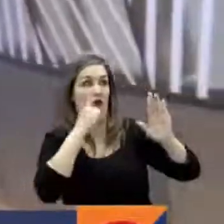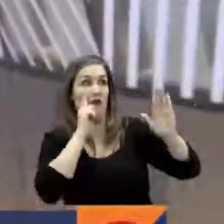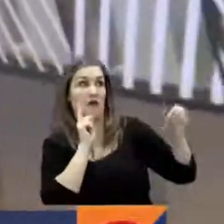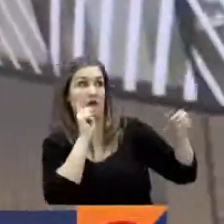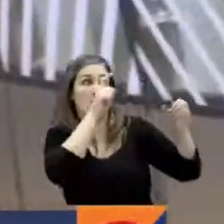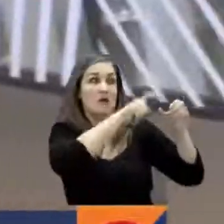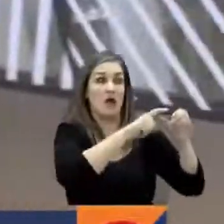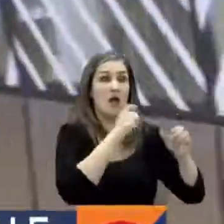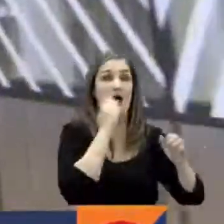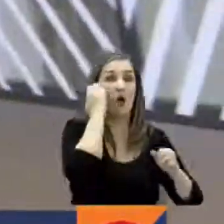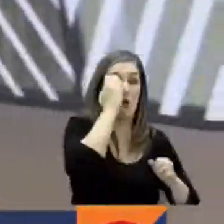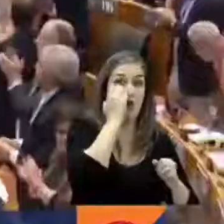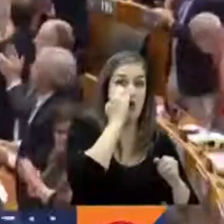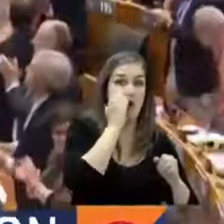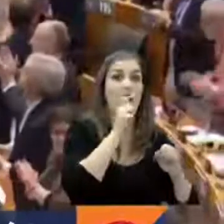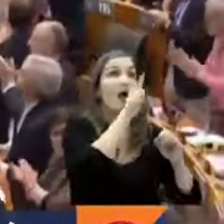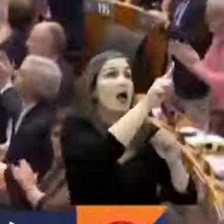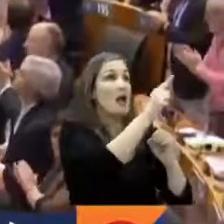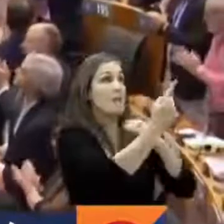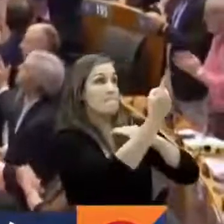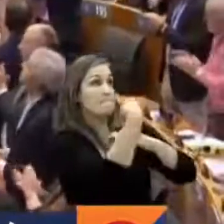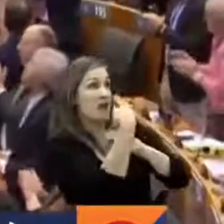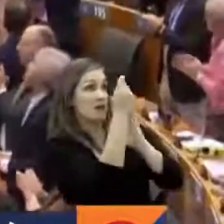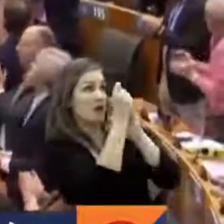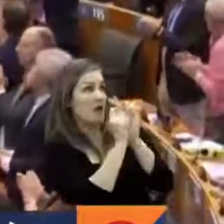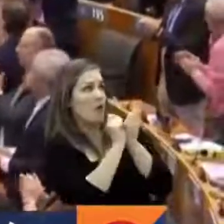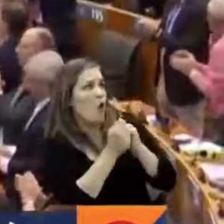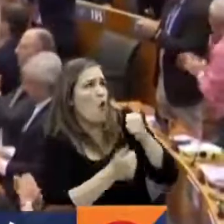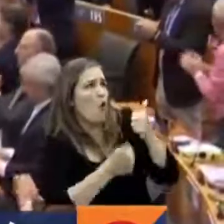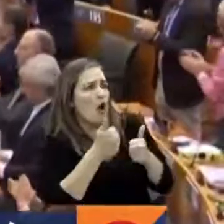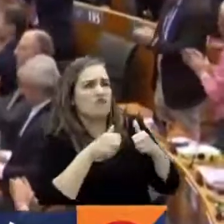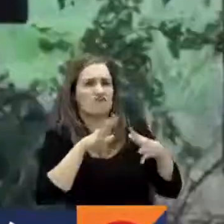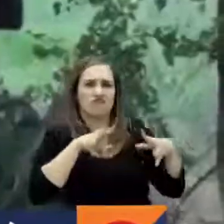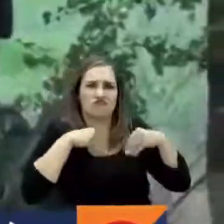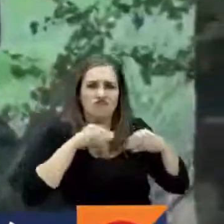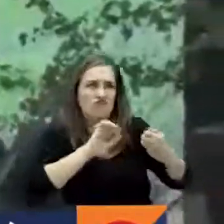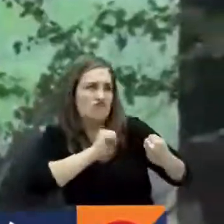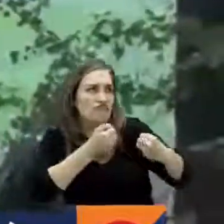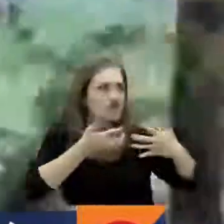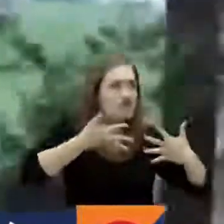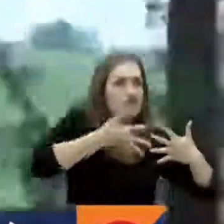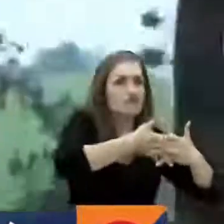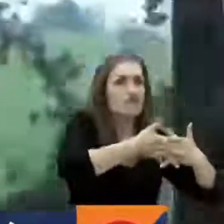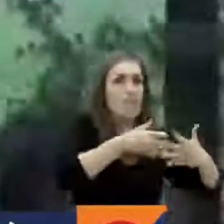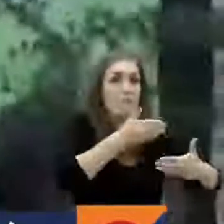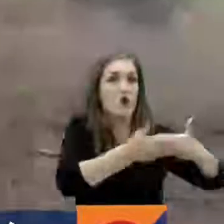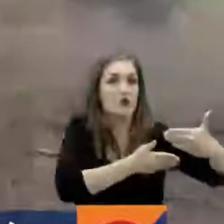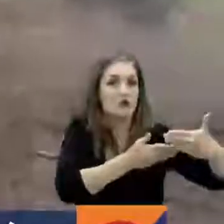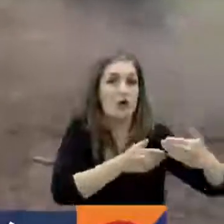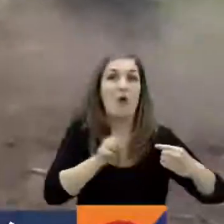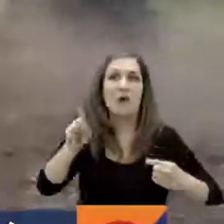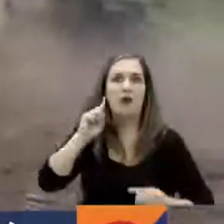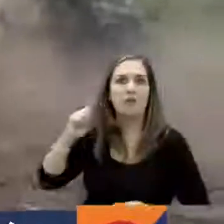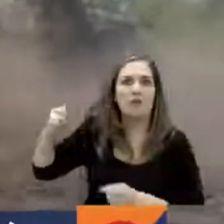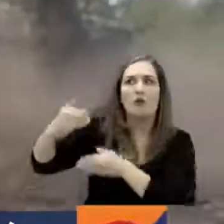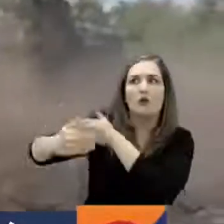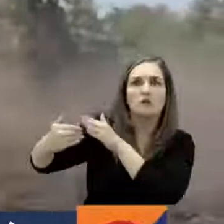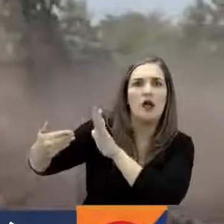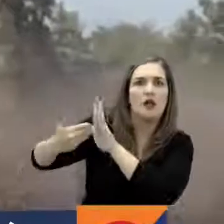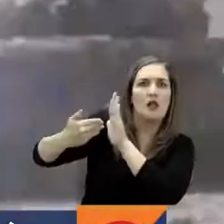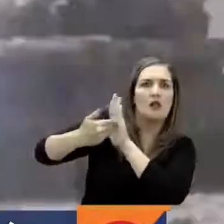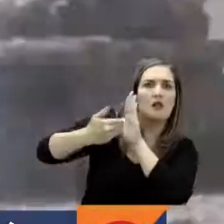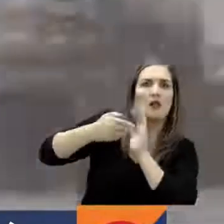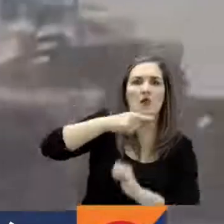y las reformas que el bloque le pida para aceptarla. Pero mientras el proceso avanza, también lo hacen tropas rusas en sus territorios. Las